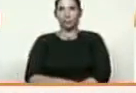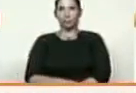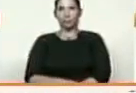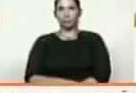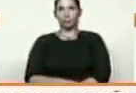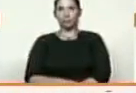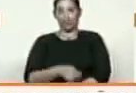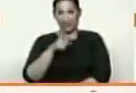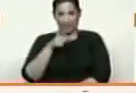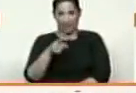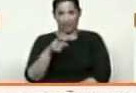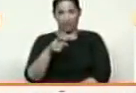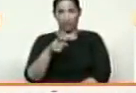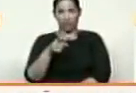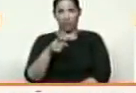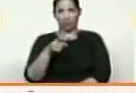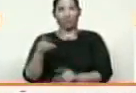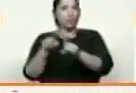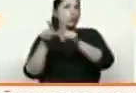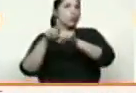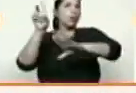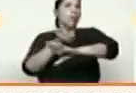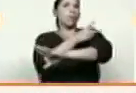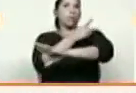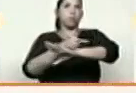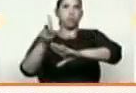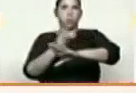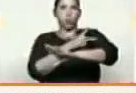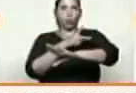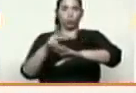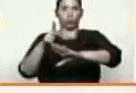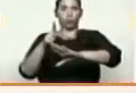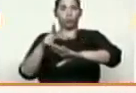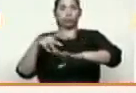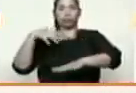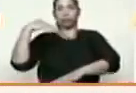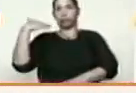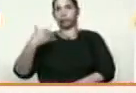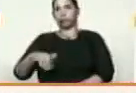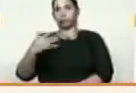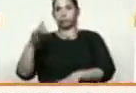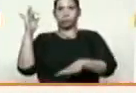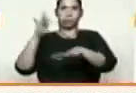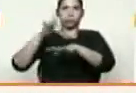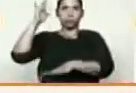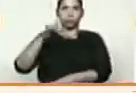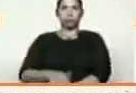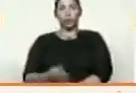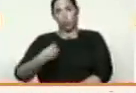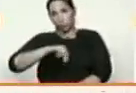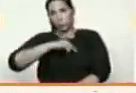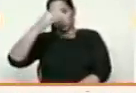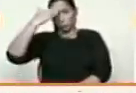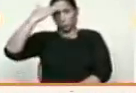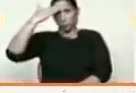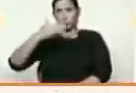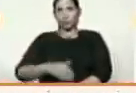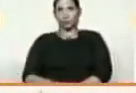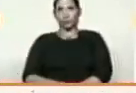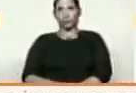Ese acto de poesía nos ha costado caro, porque aquí todos sabemos